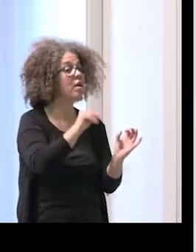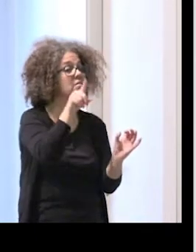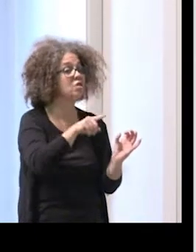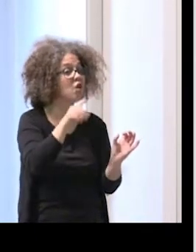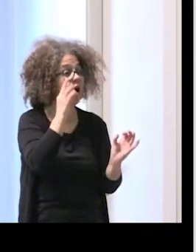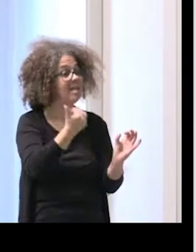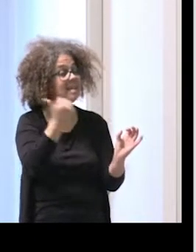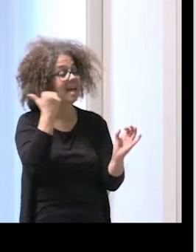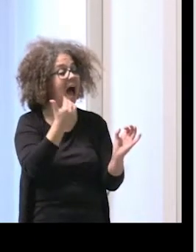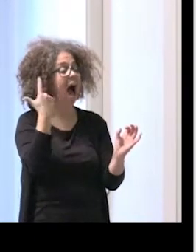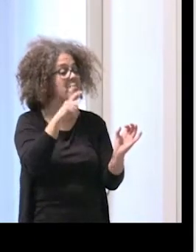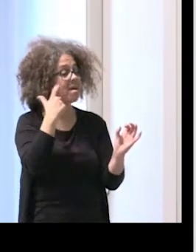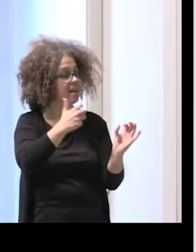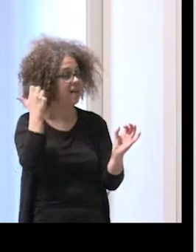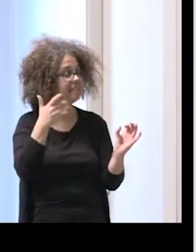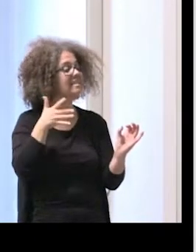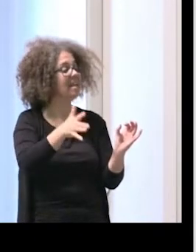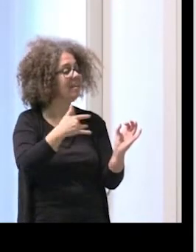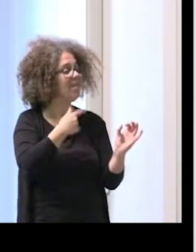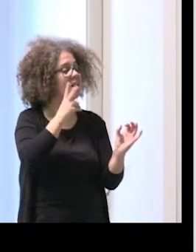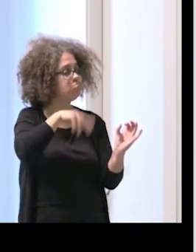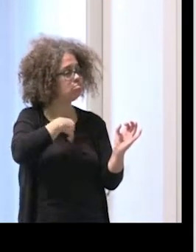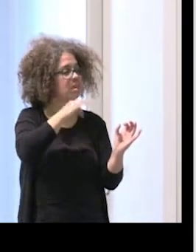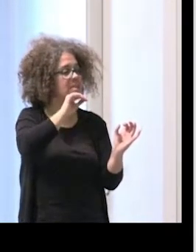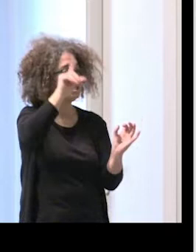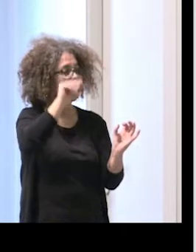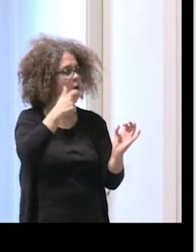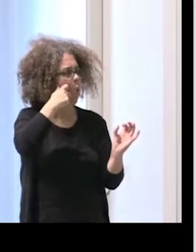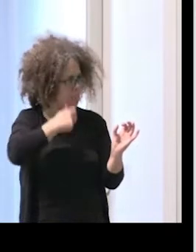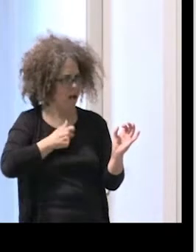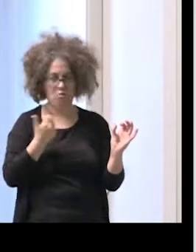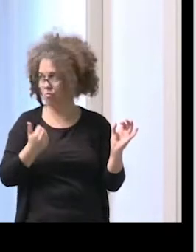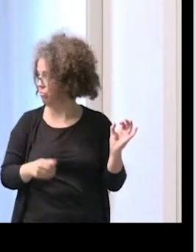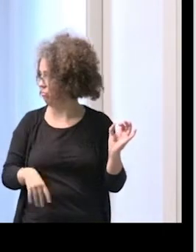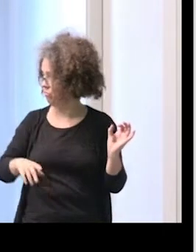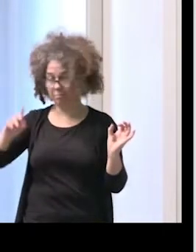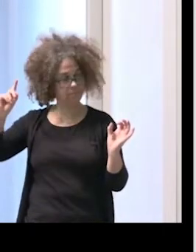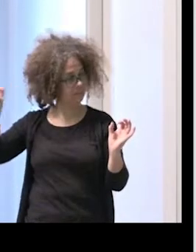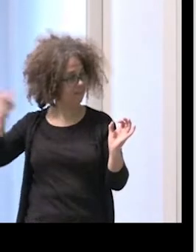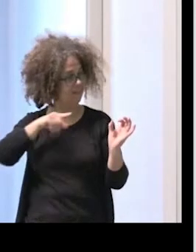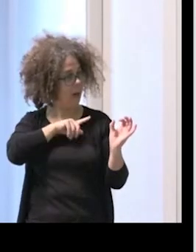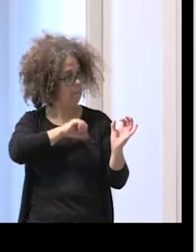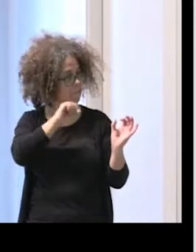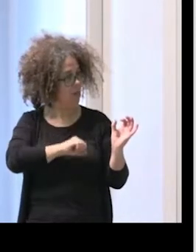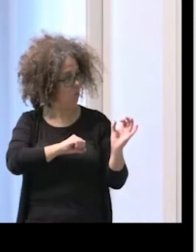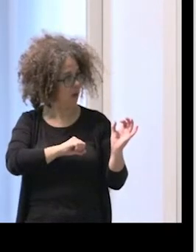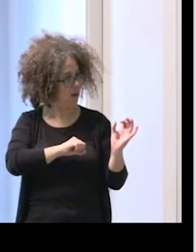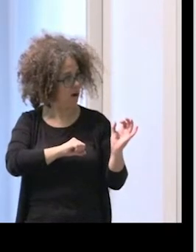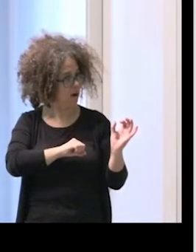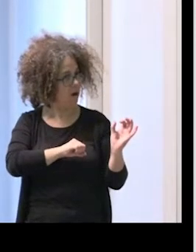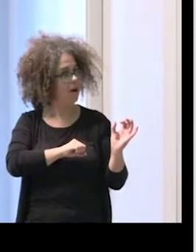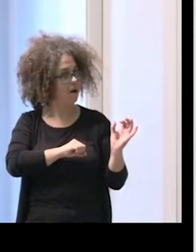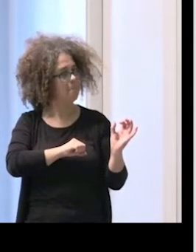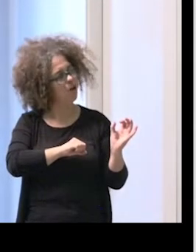como este caso, esto quiere decir que es una neurona de origen humano, madurada y desarrollada en el gerbo, que